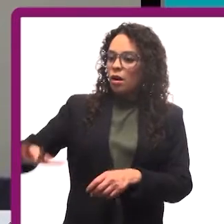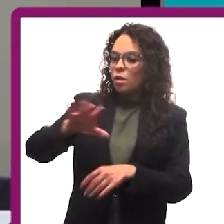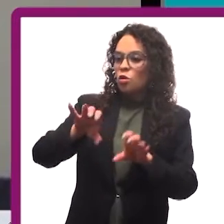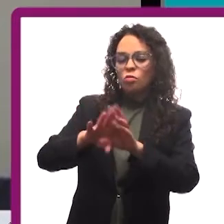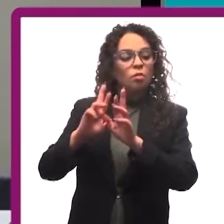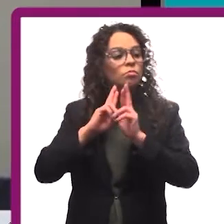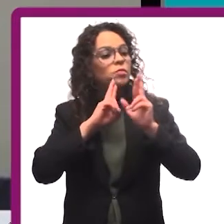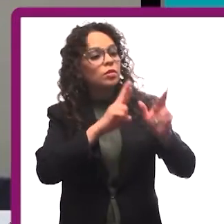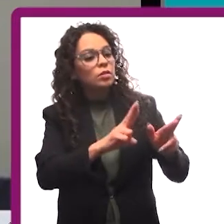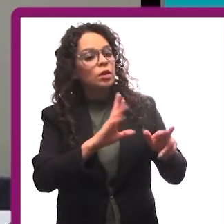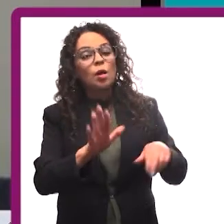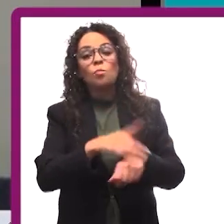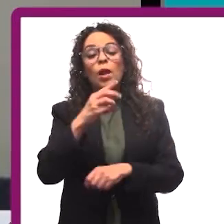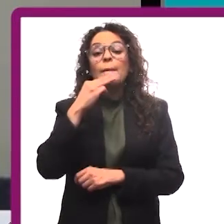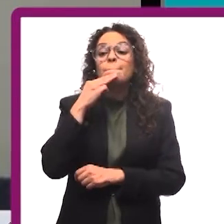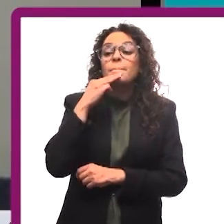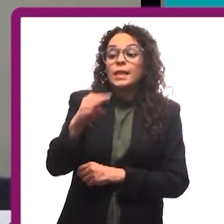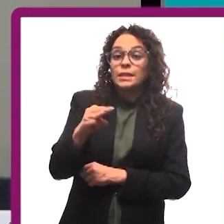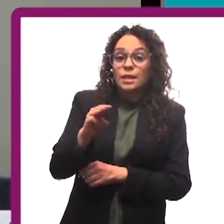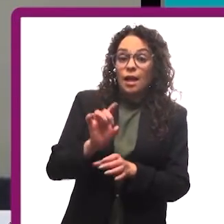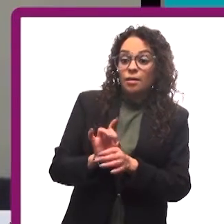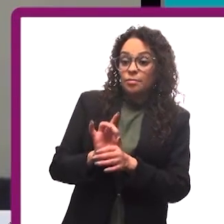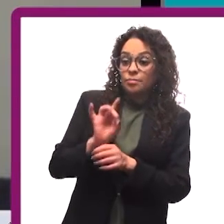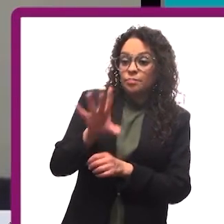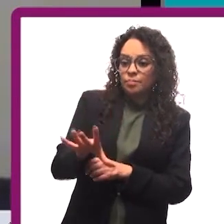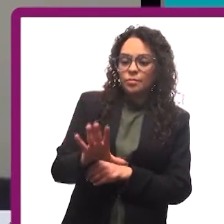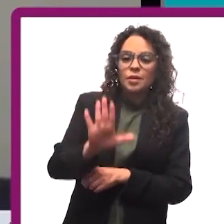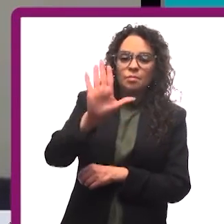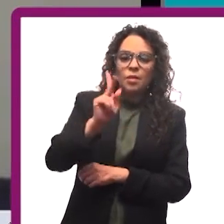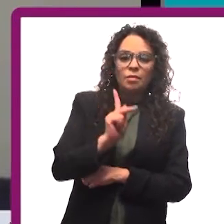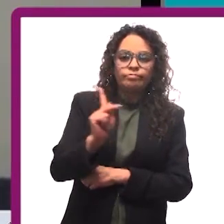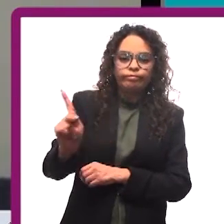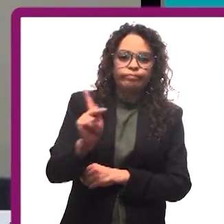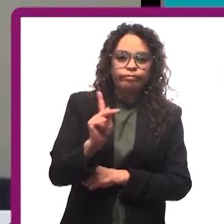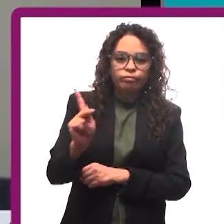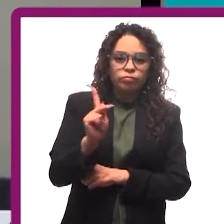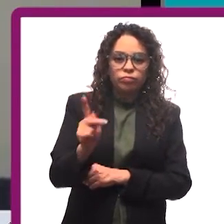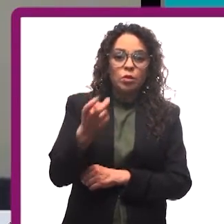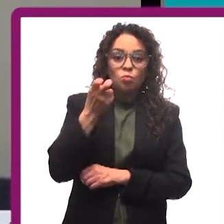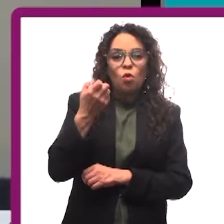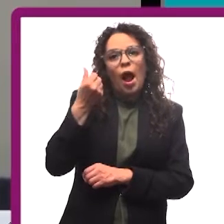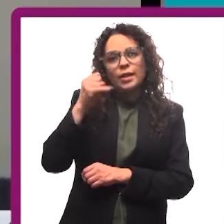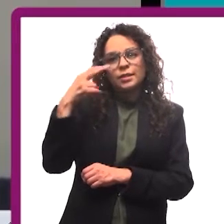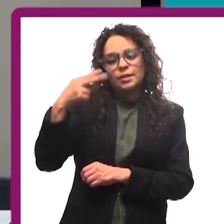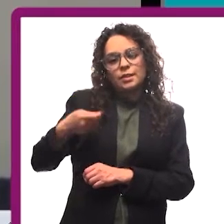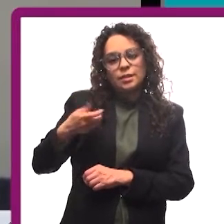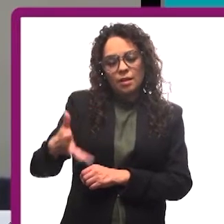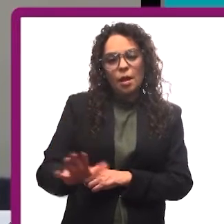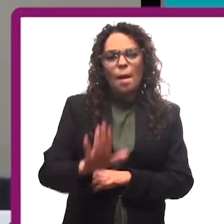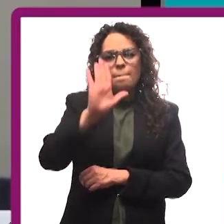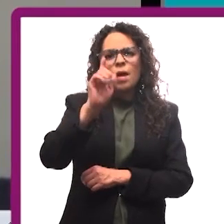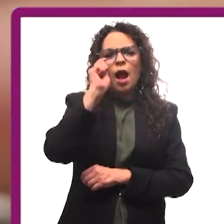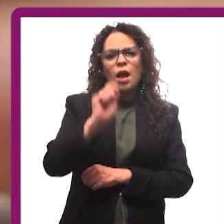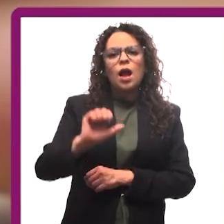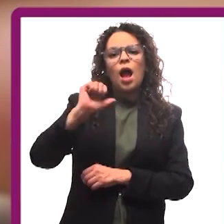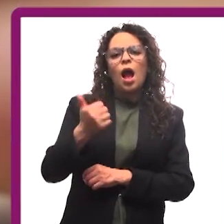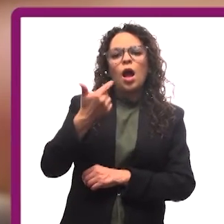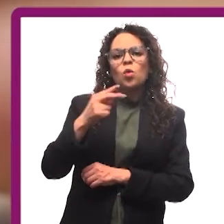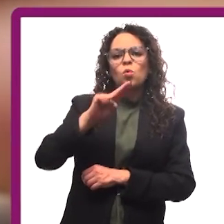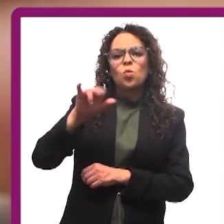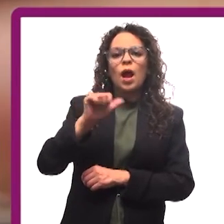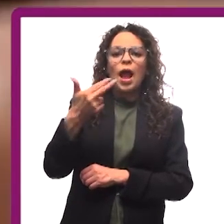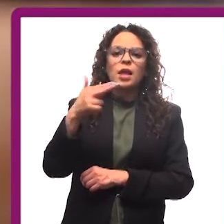la recepción del mensaje se asemejaba, y por eso se llama así, al efecto de una aguja hipodérmica, en